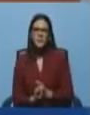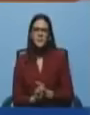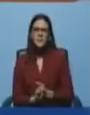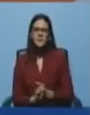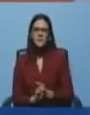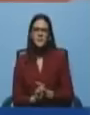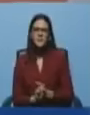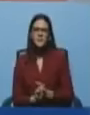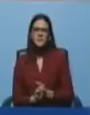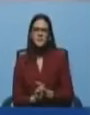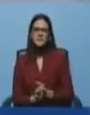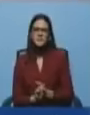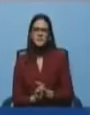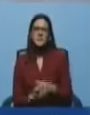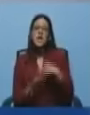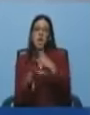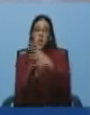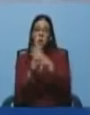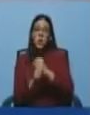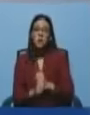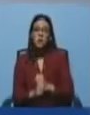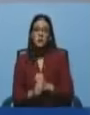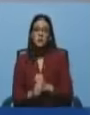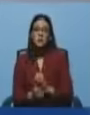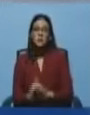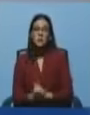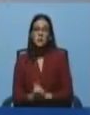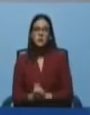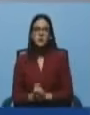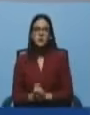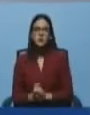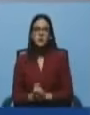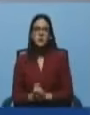Cilia Flores de Maduro. Lo recibe.